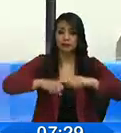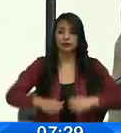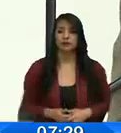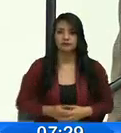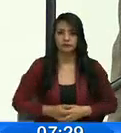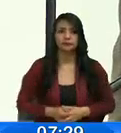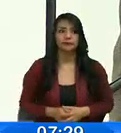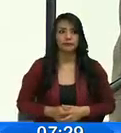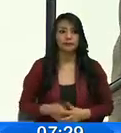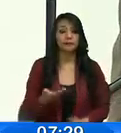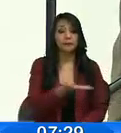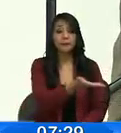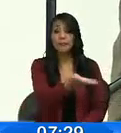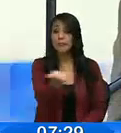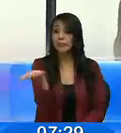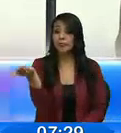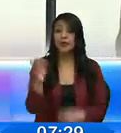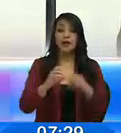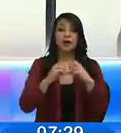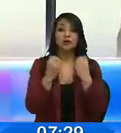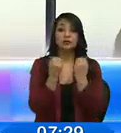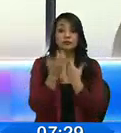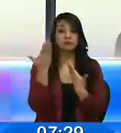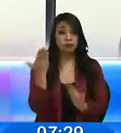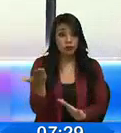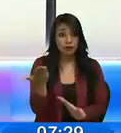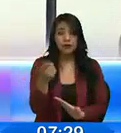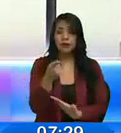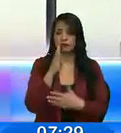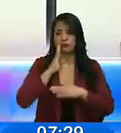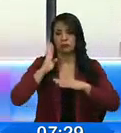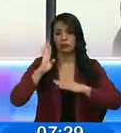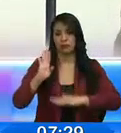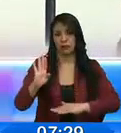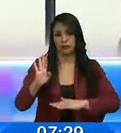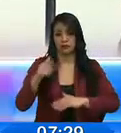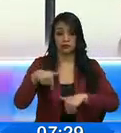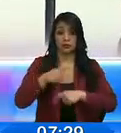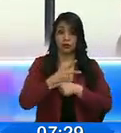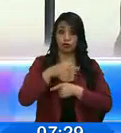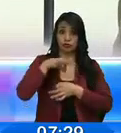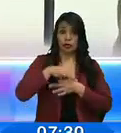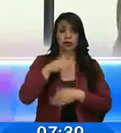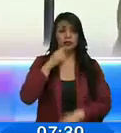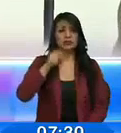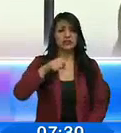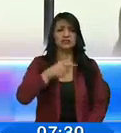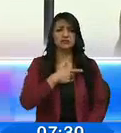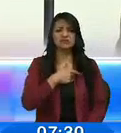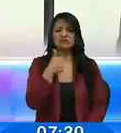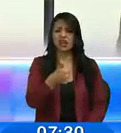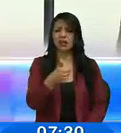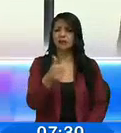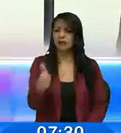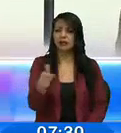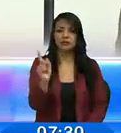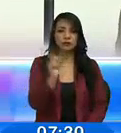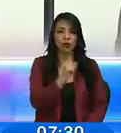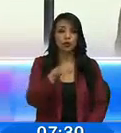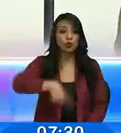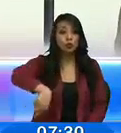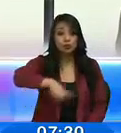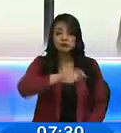ustedes, porque no podemos asumir que lo que estamos haciendo está bien, si no son ustedes